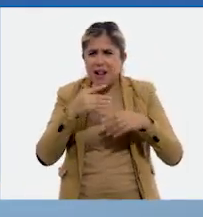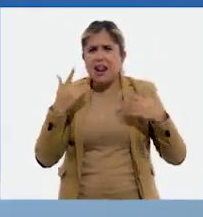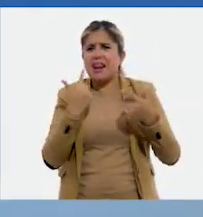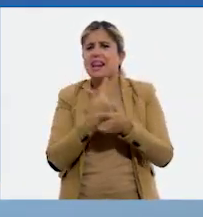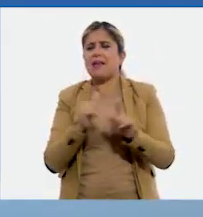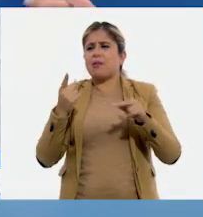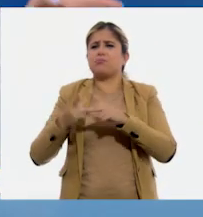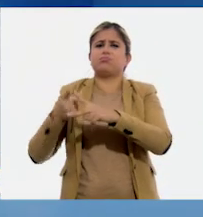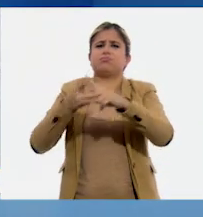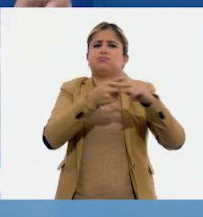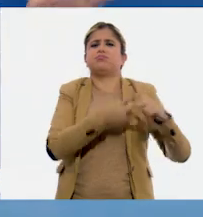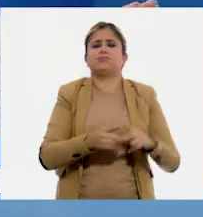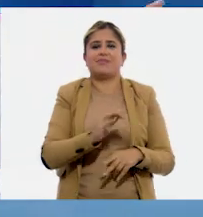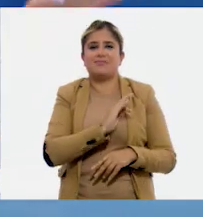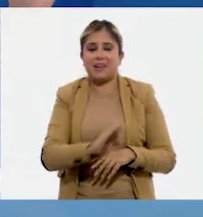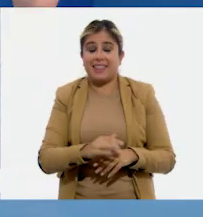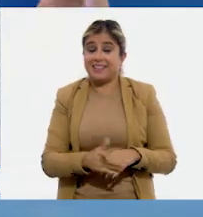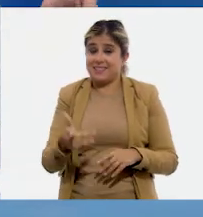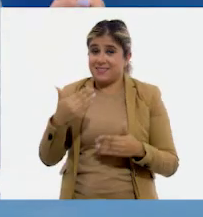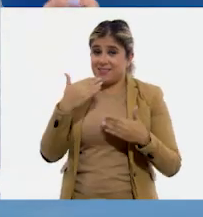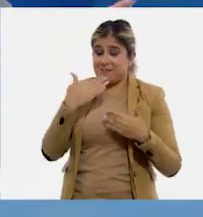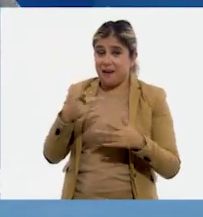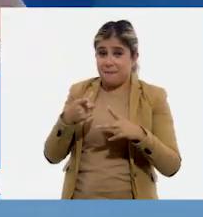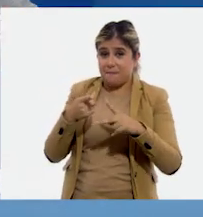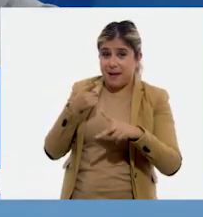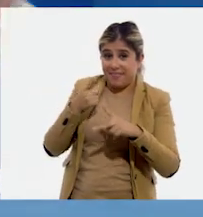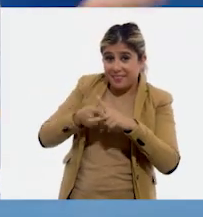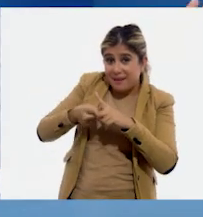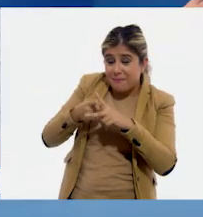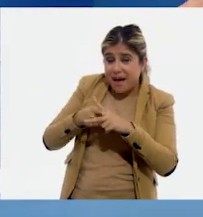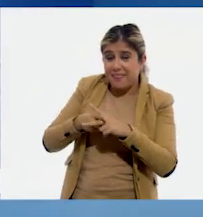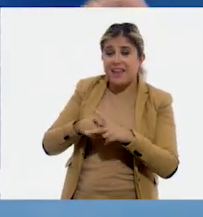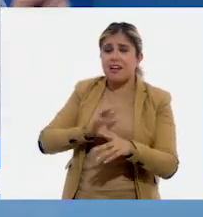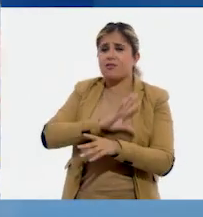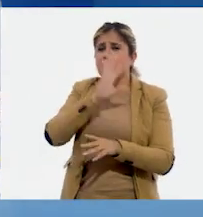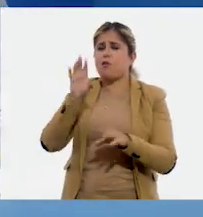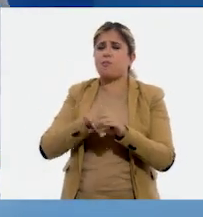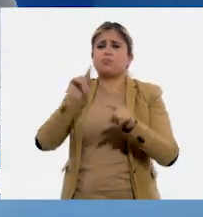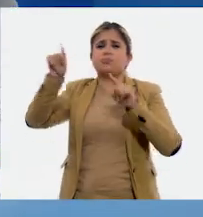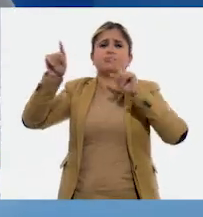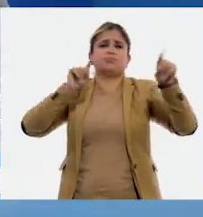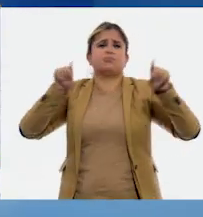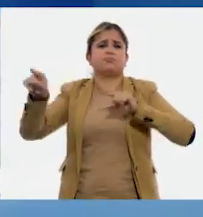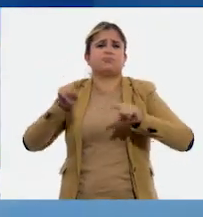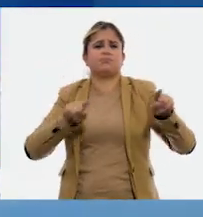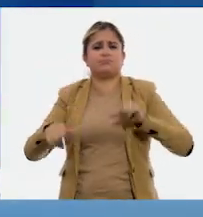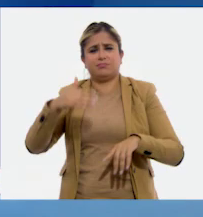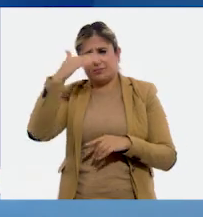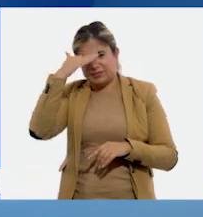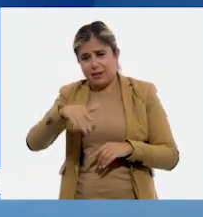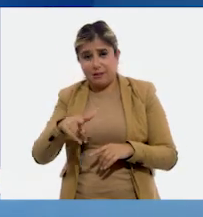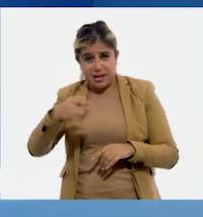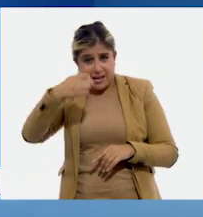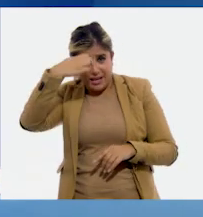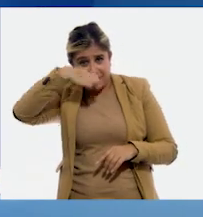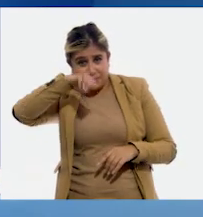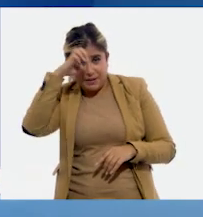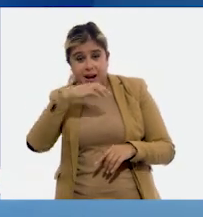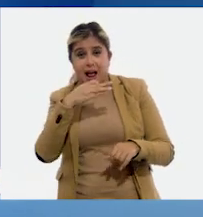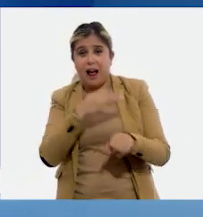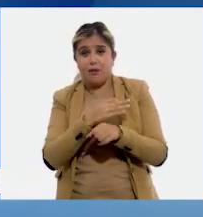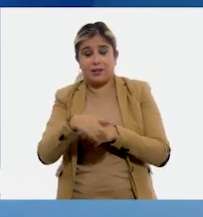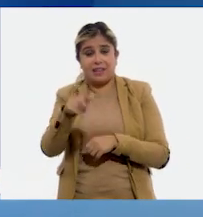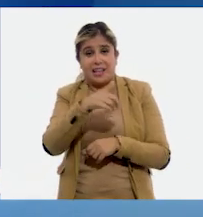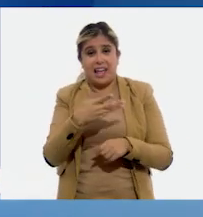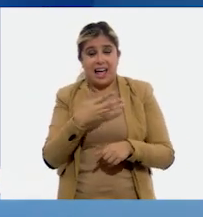sea. Muy bien. Recuerden que las matemáticas están en todos lados. Y con la experiencia que hoy